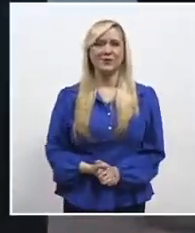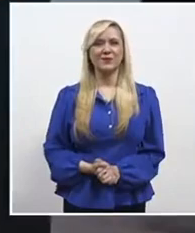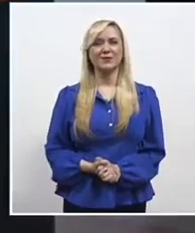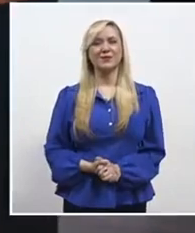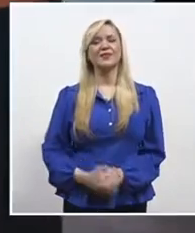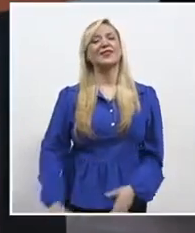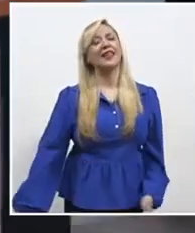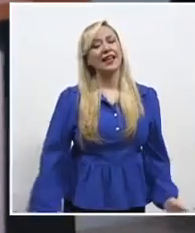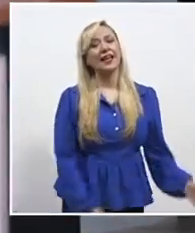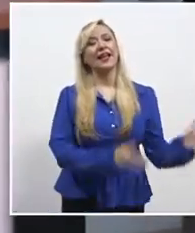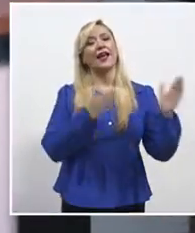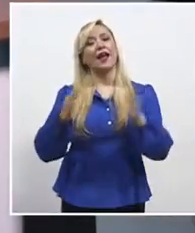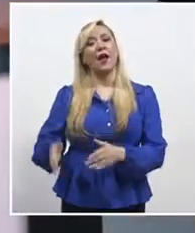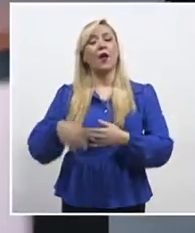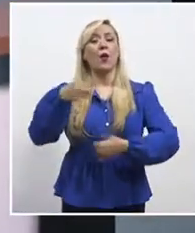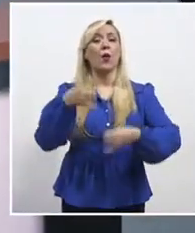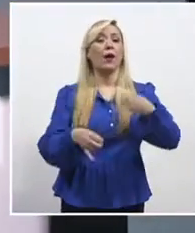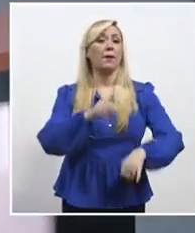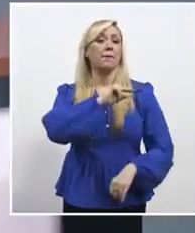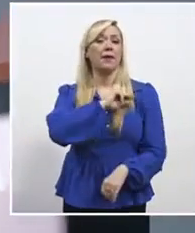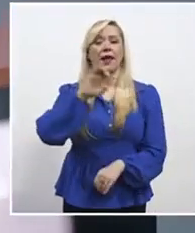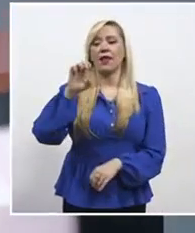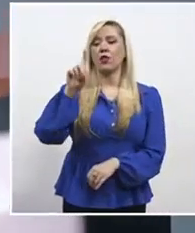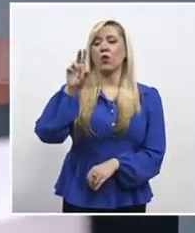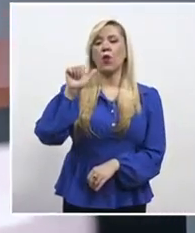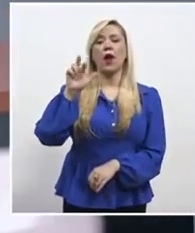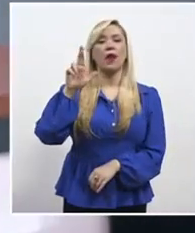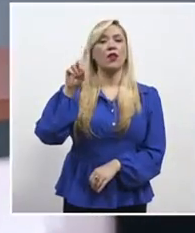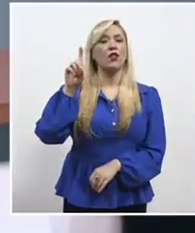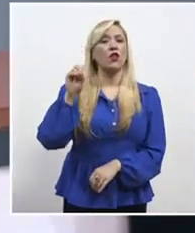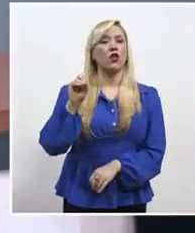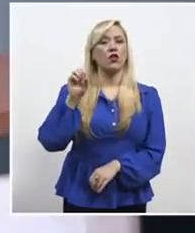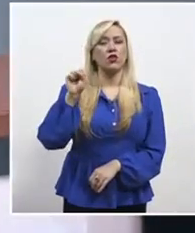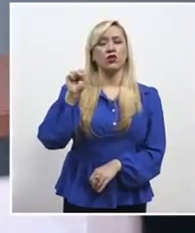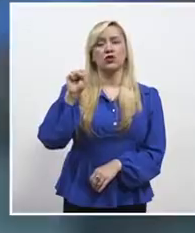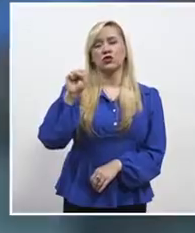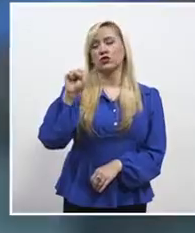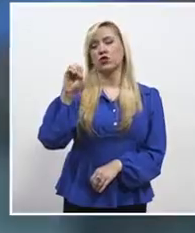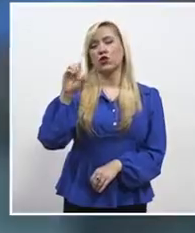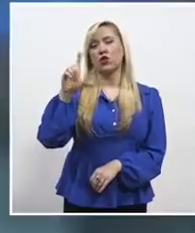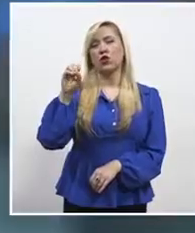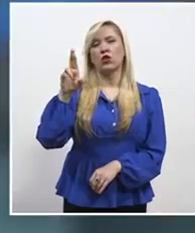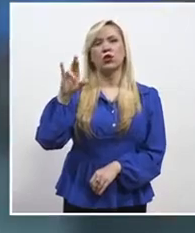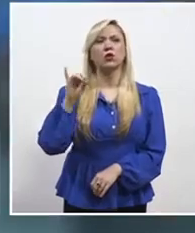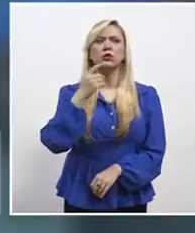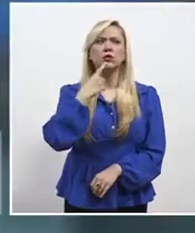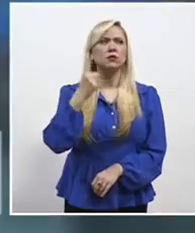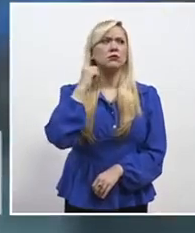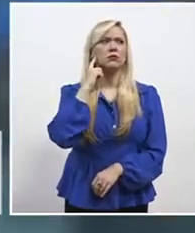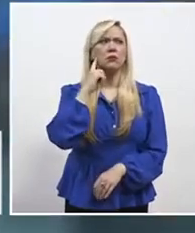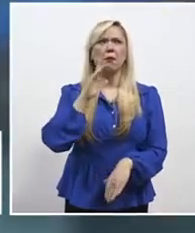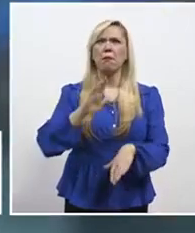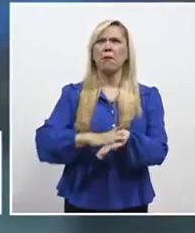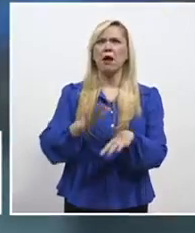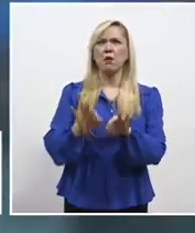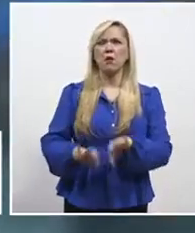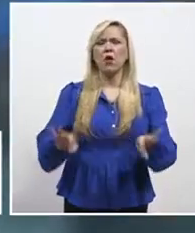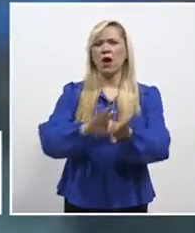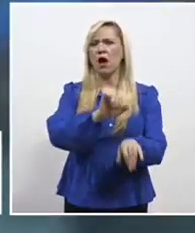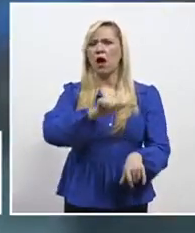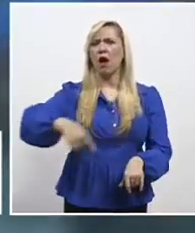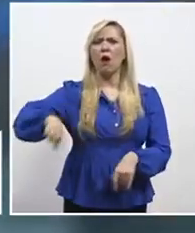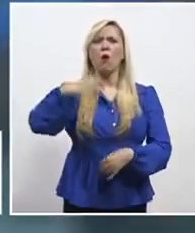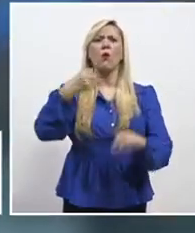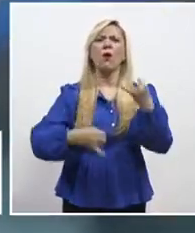En otra información, el juez de distrito Eduardo Alberto Osorio Rosado indicó que uno de los principales atributos que deben de tener las personas impartidoras